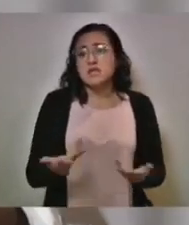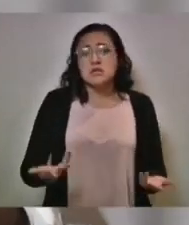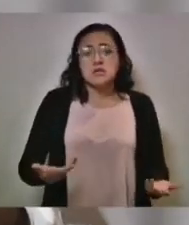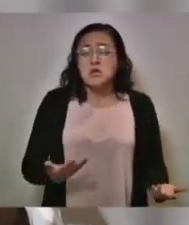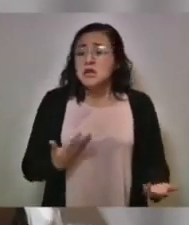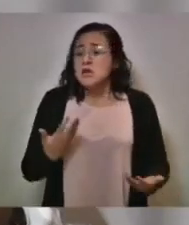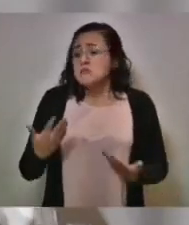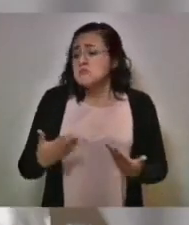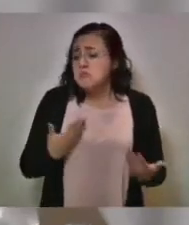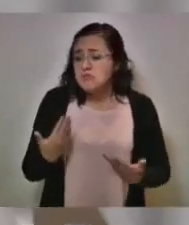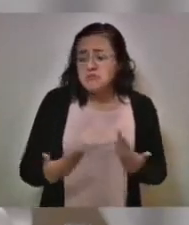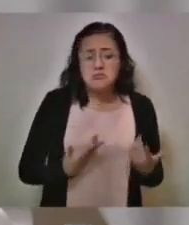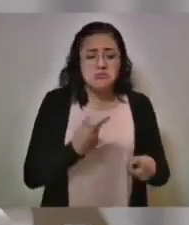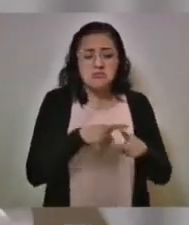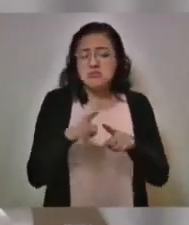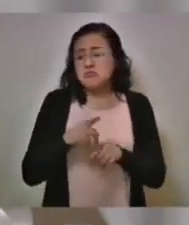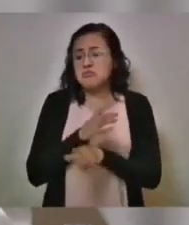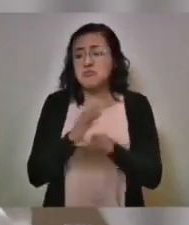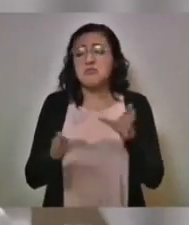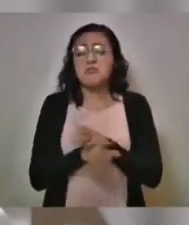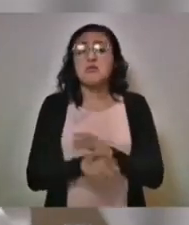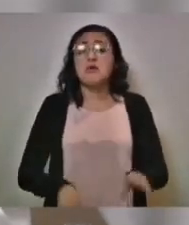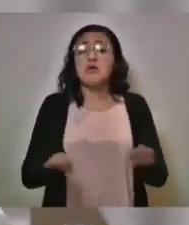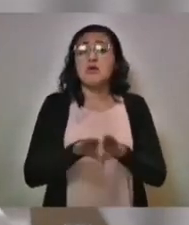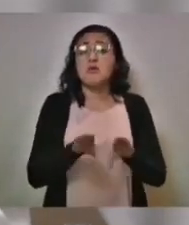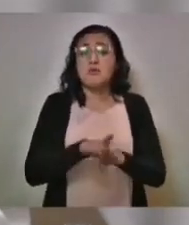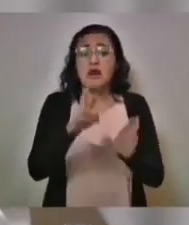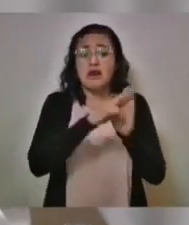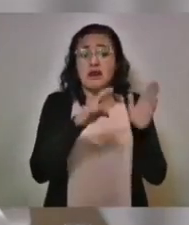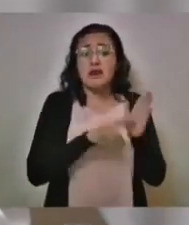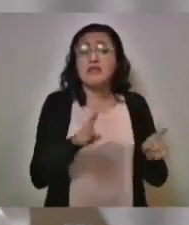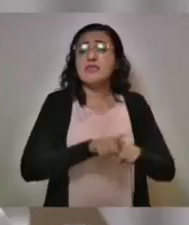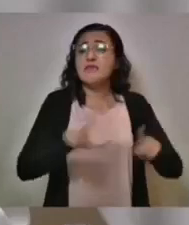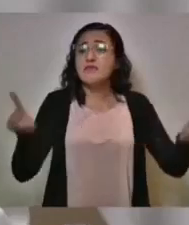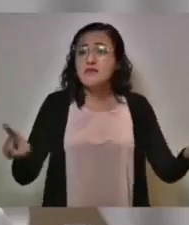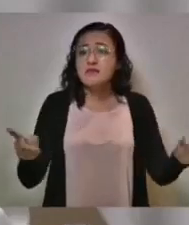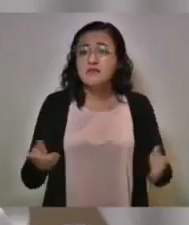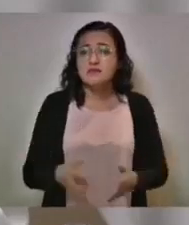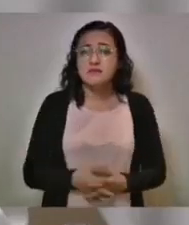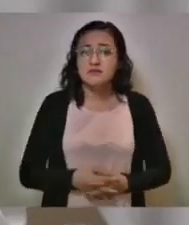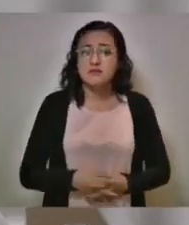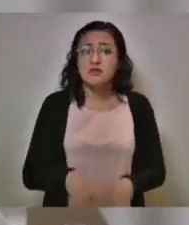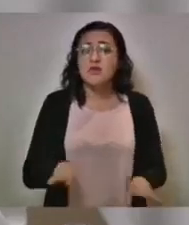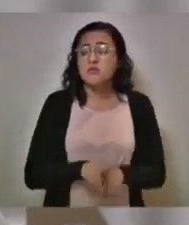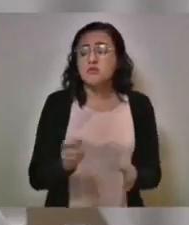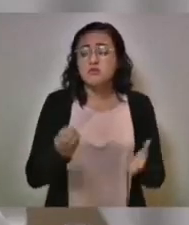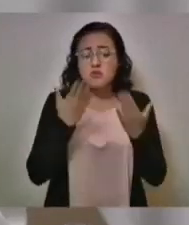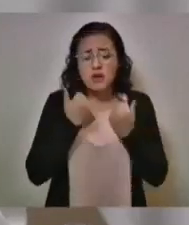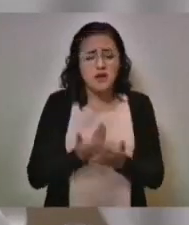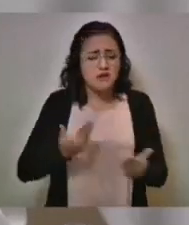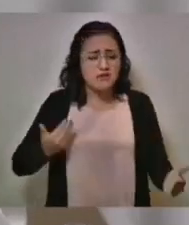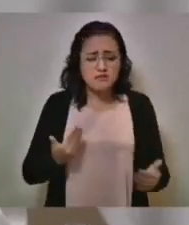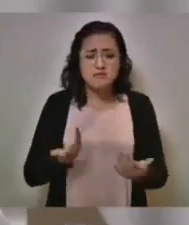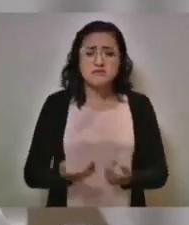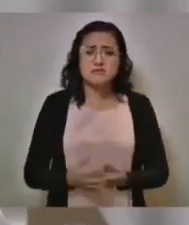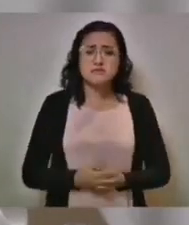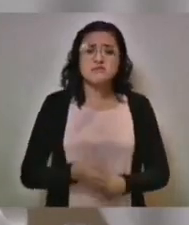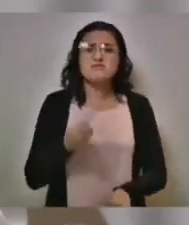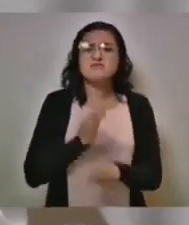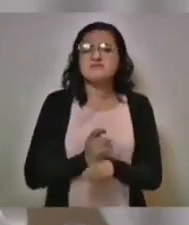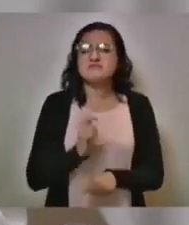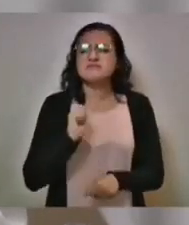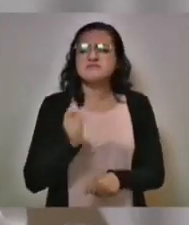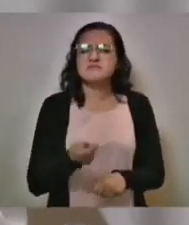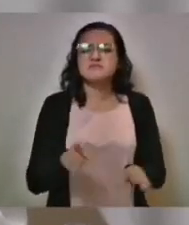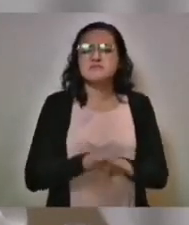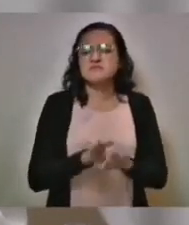convivir, pero de acuerdo a reglas que ya son diferentes a las que no había antes. Y una de